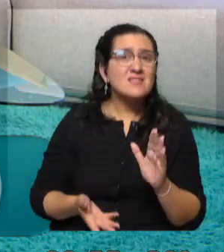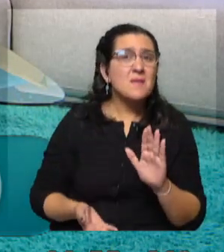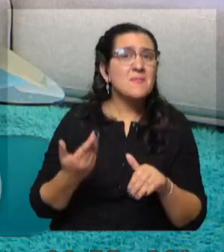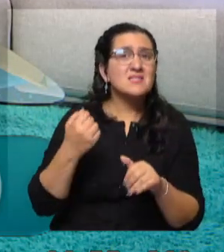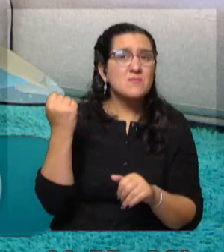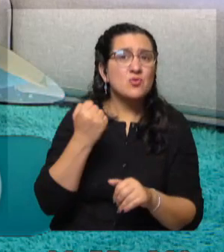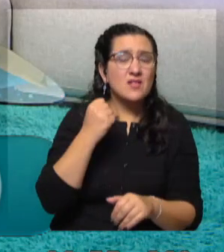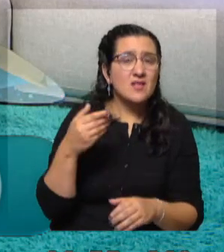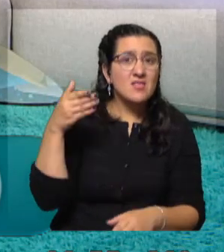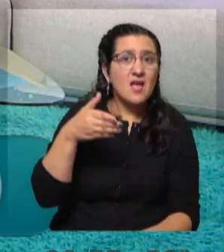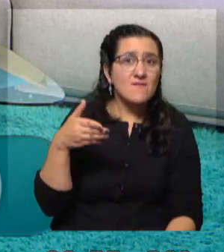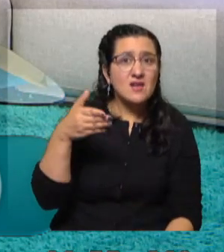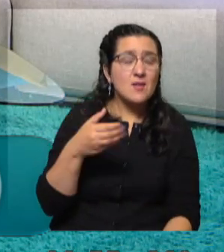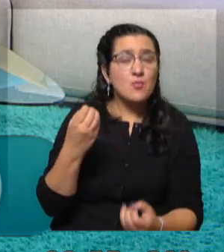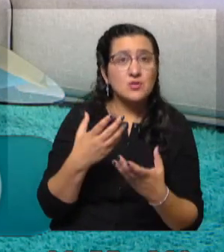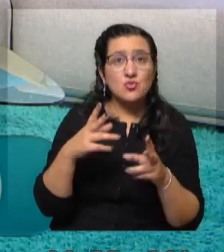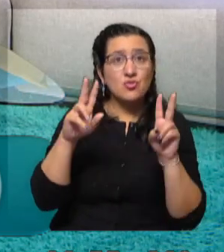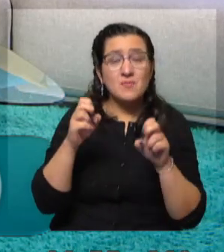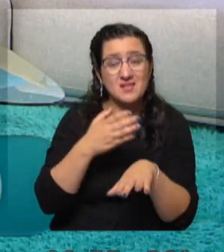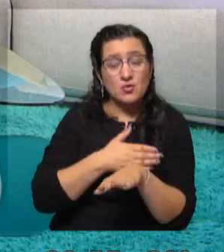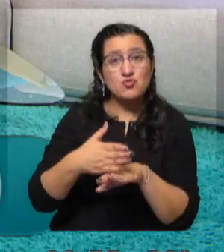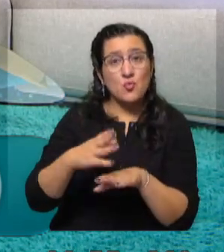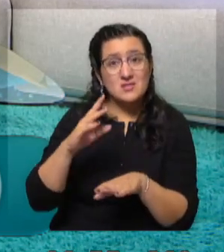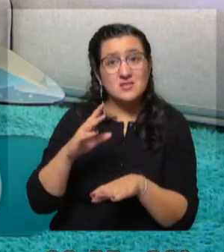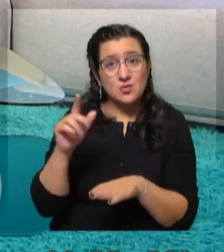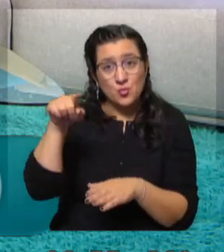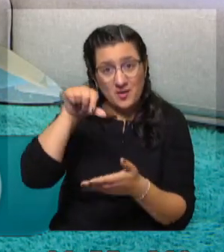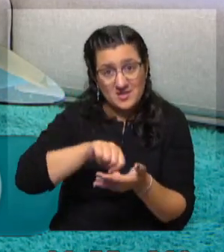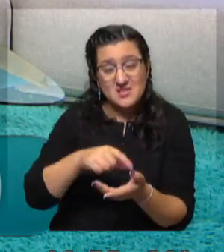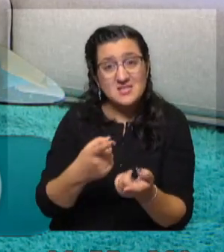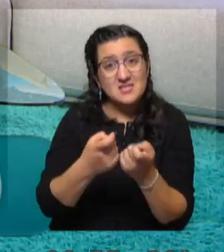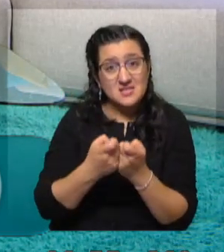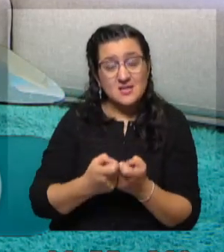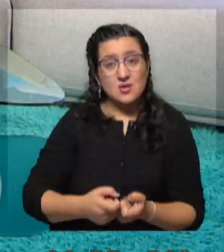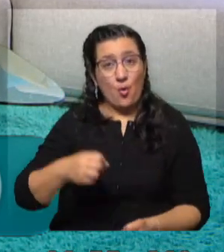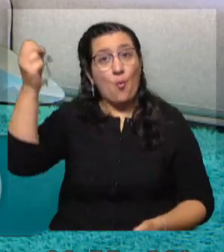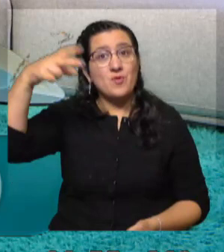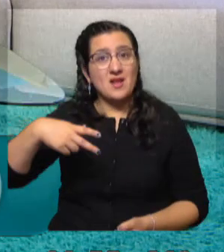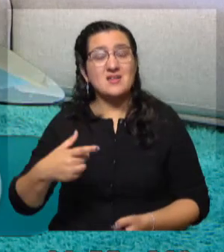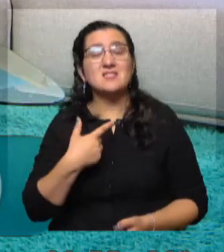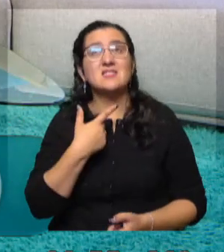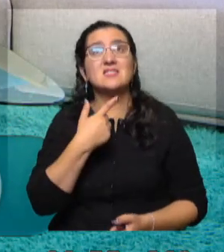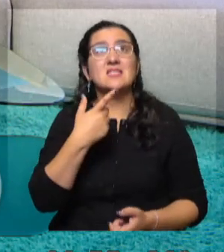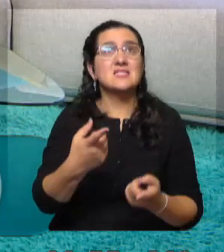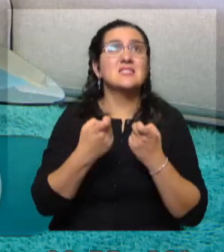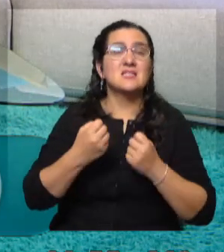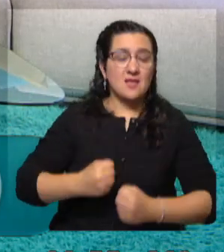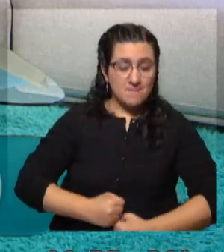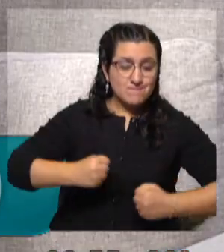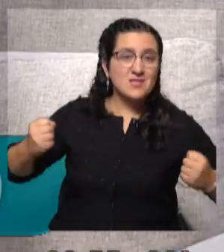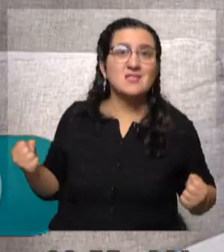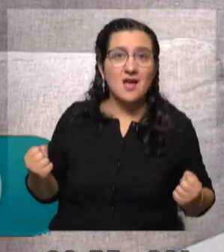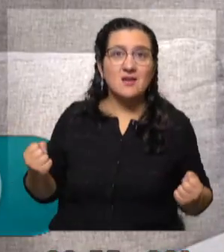de temas globales que te impactan directamente en tu país vos necesitas tener una voz tenés esa eso que decías tú no la capacidad